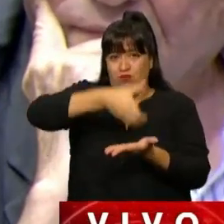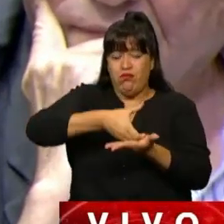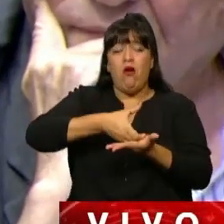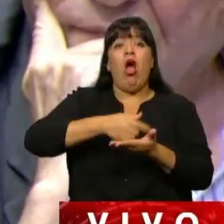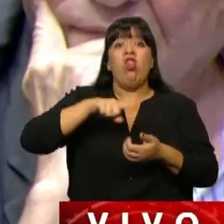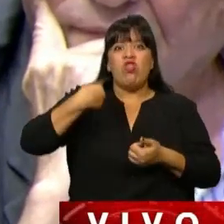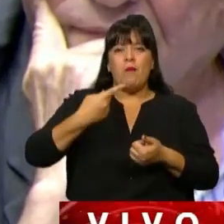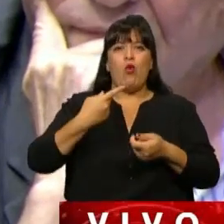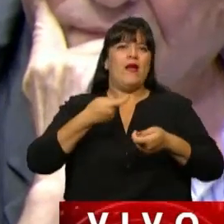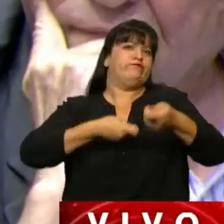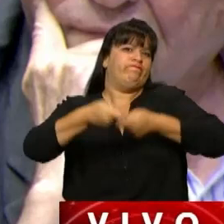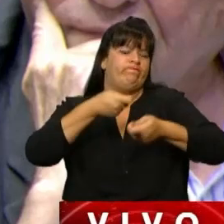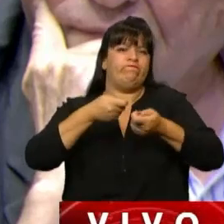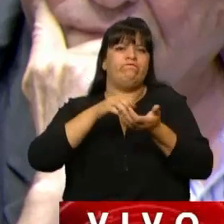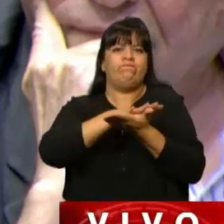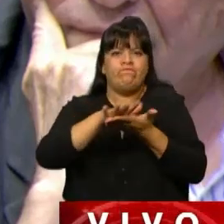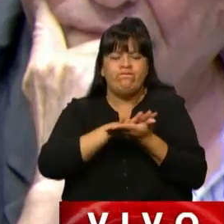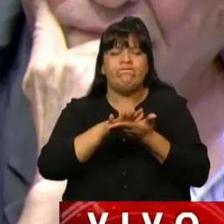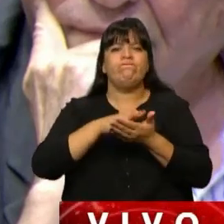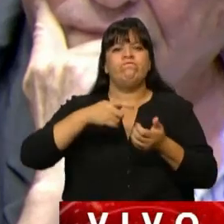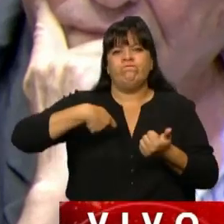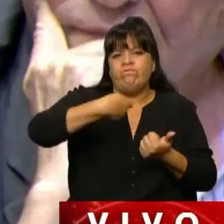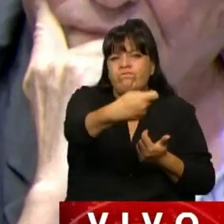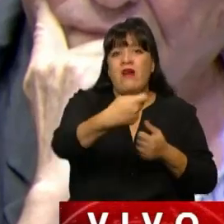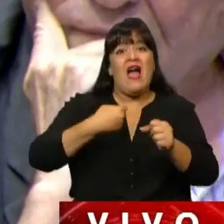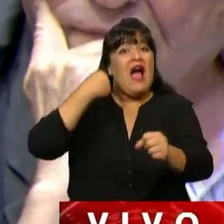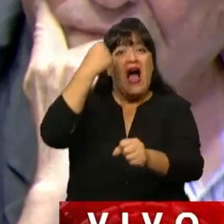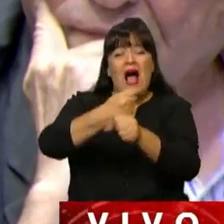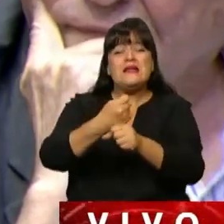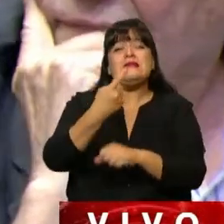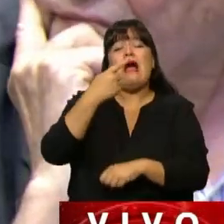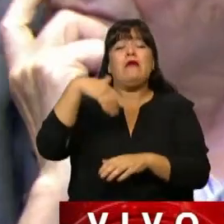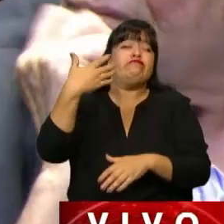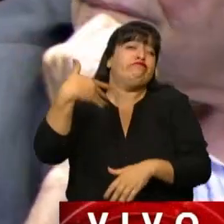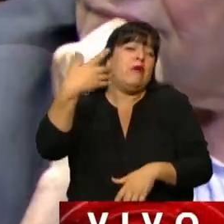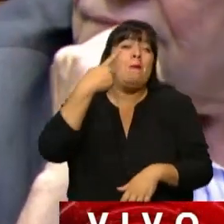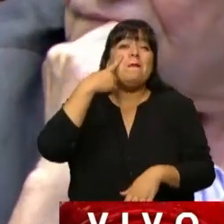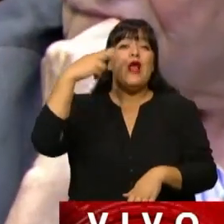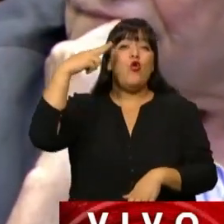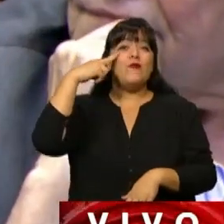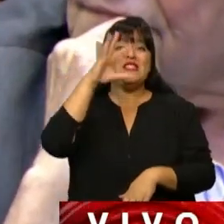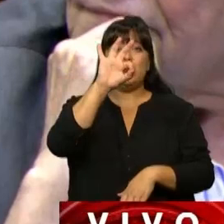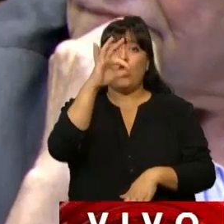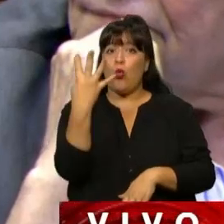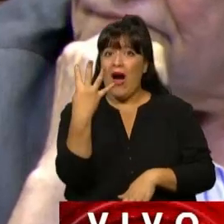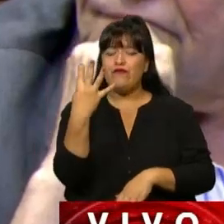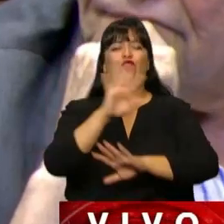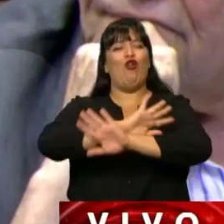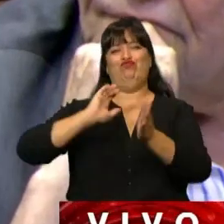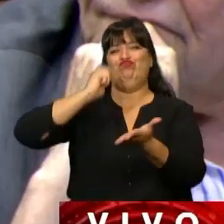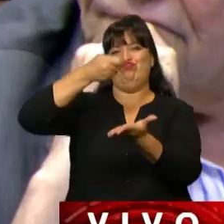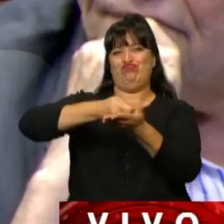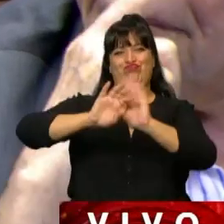sucesivas renegociaciones hasta que finalmente por 1904 se termina de